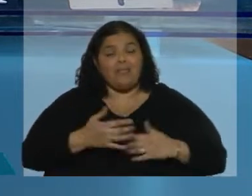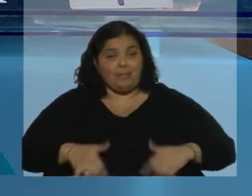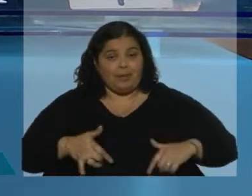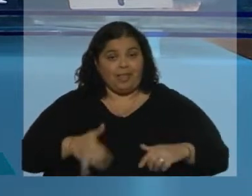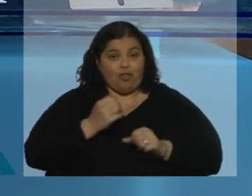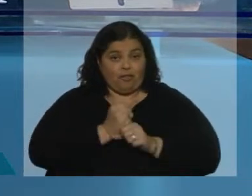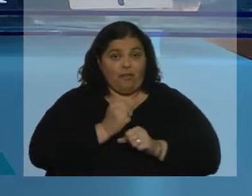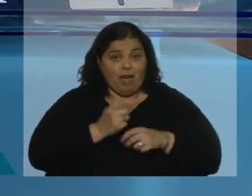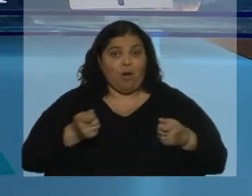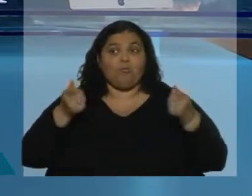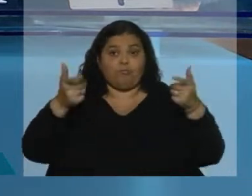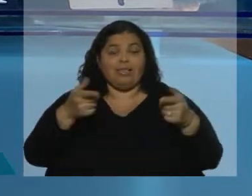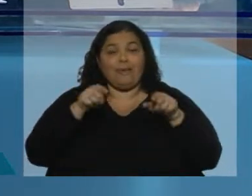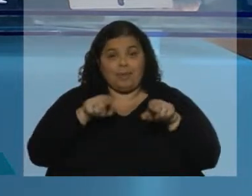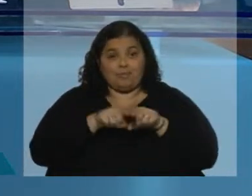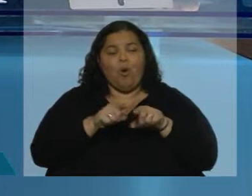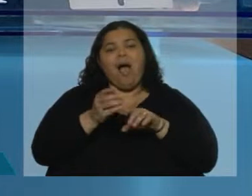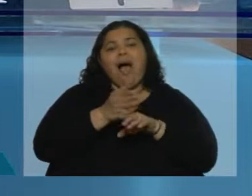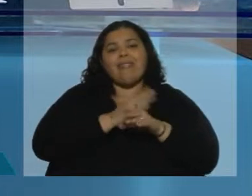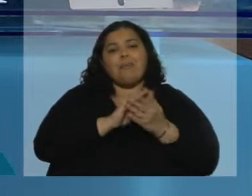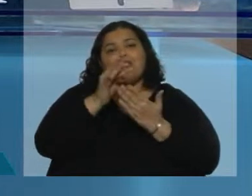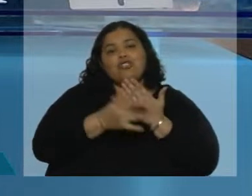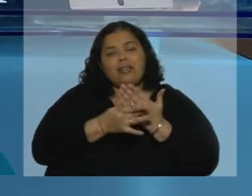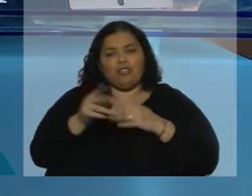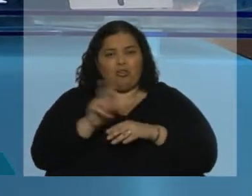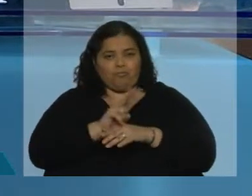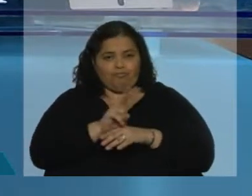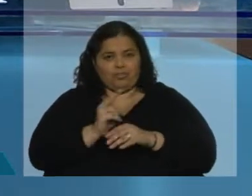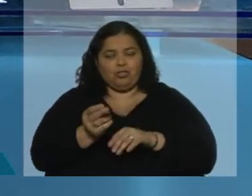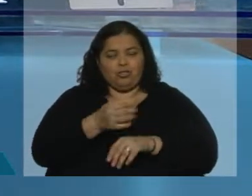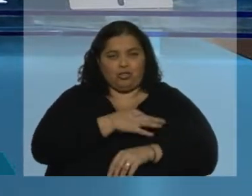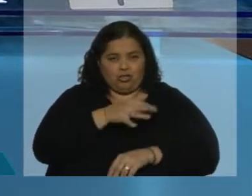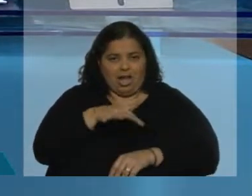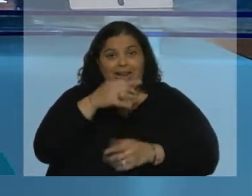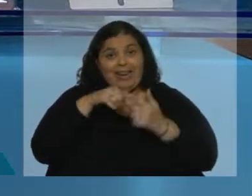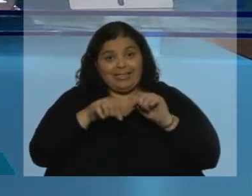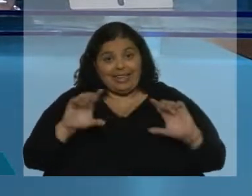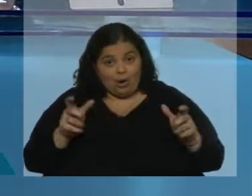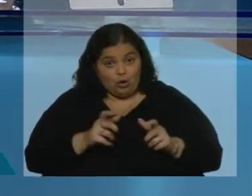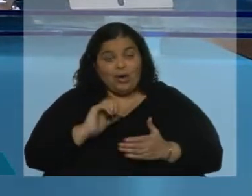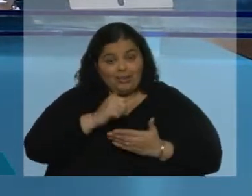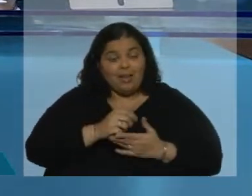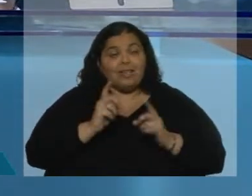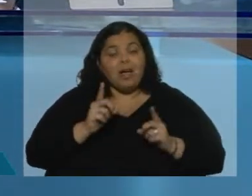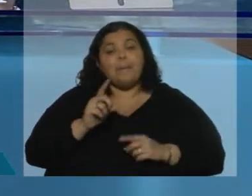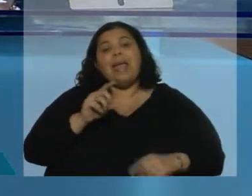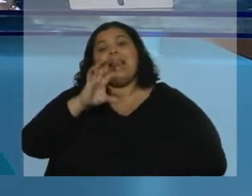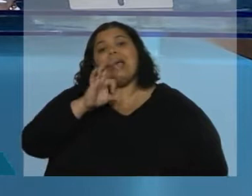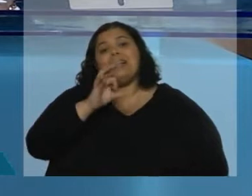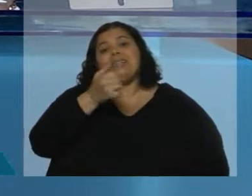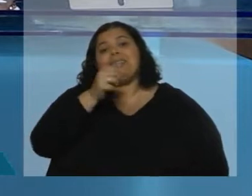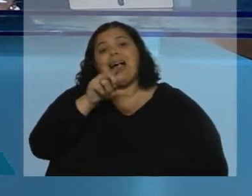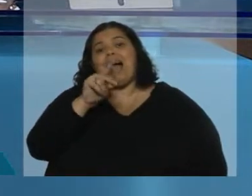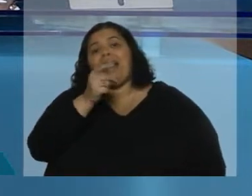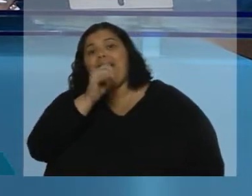la el anteproyecto de reforma de la seguridad social si en esa reunión también estaba rodolfo saldain que es uno de los que trabajó en la